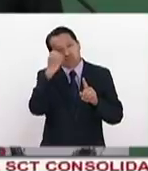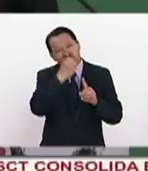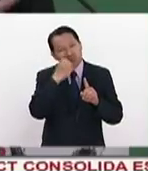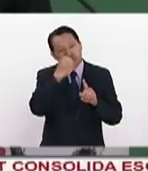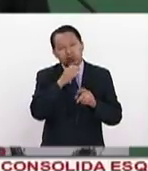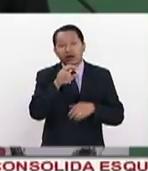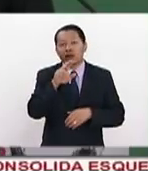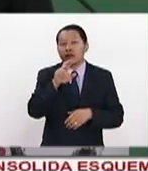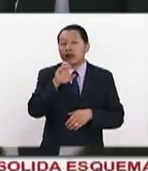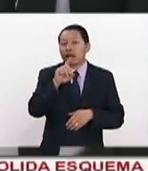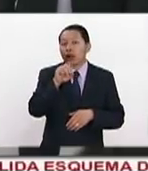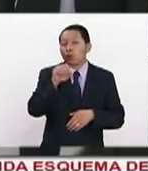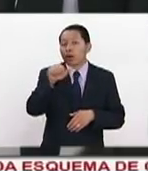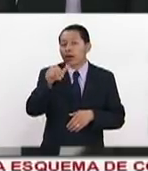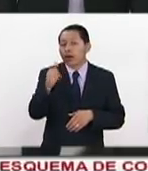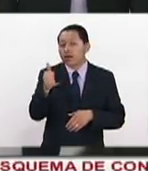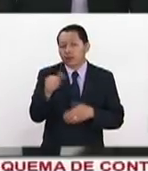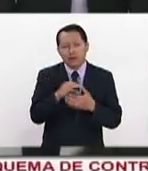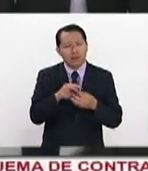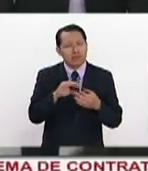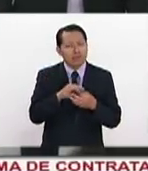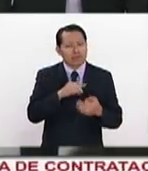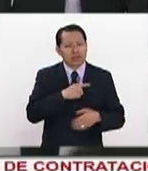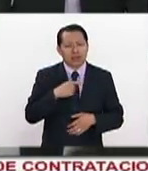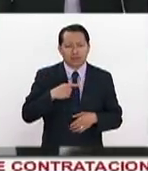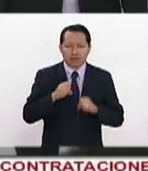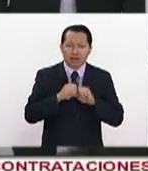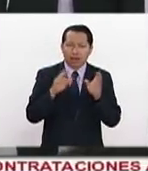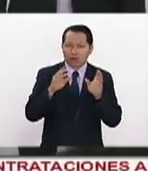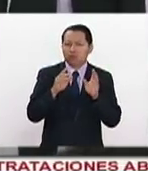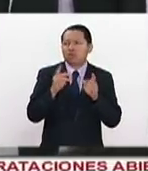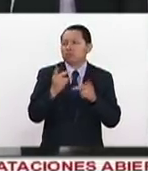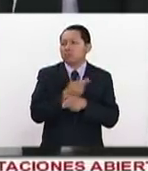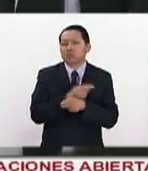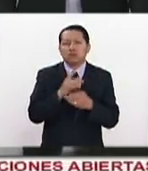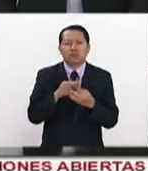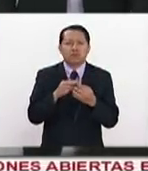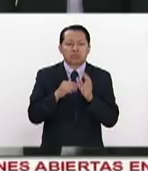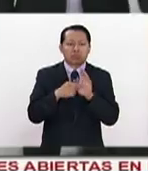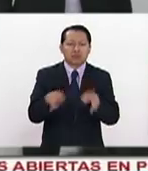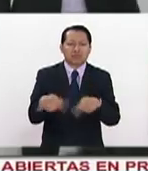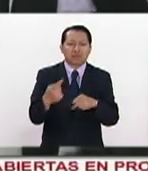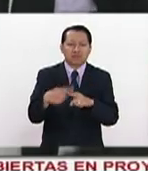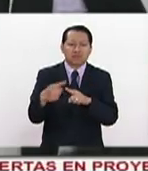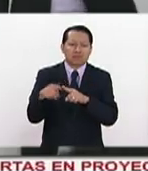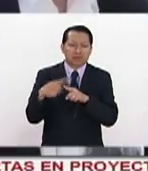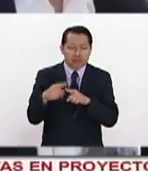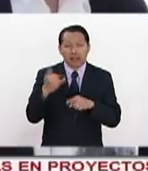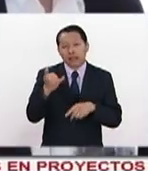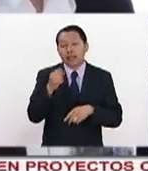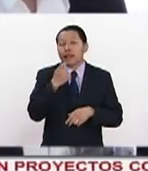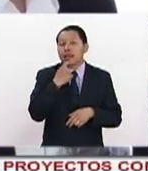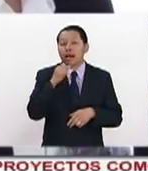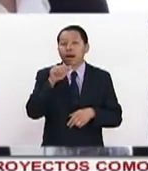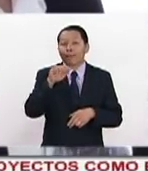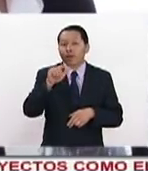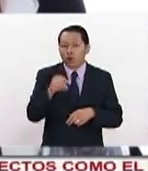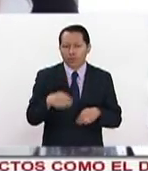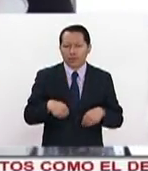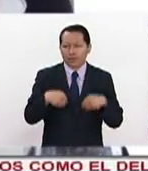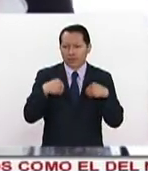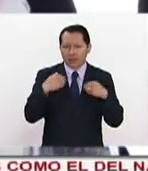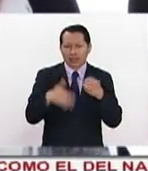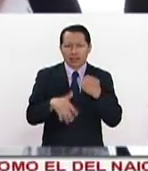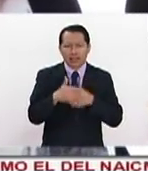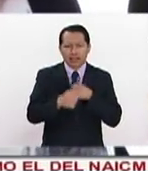que Ricardo Anaya debe explicar el escándalo de compra de inmuebles, mientras que a Andrés Manuel López Obrador la forma en que ha vivido